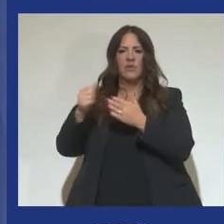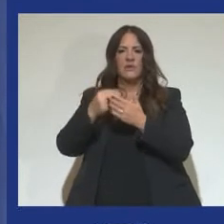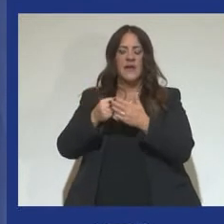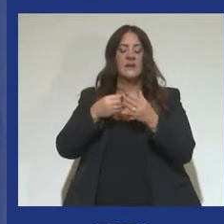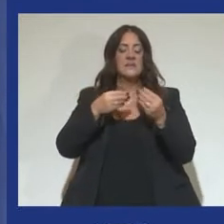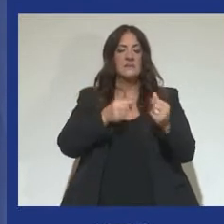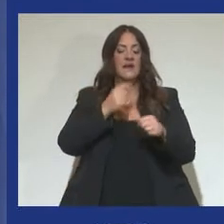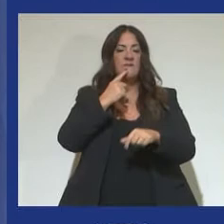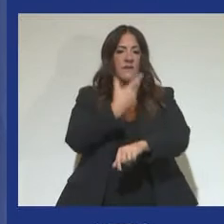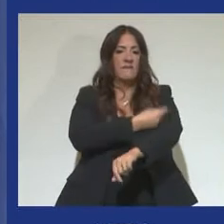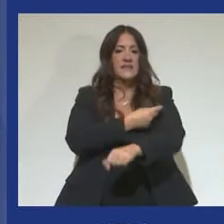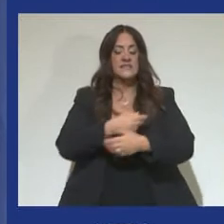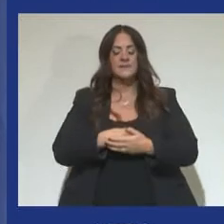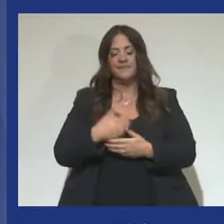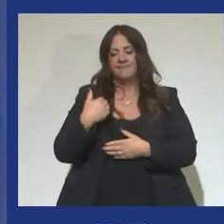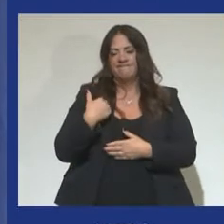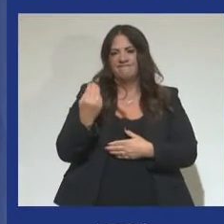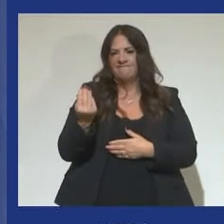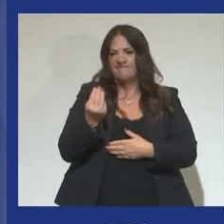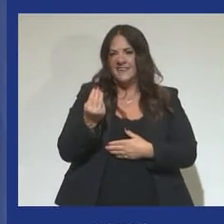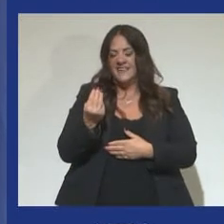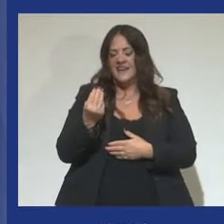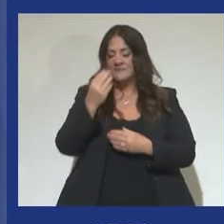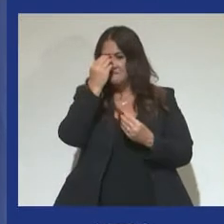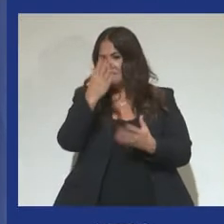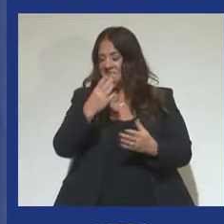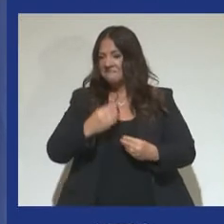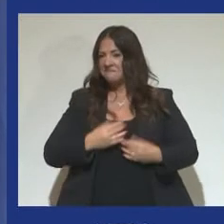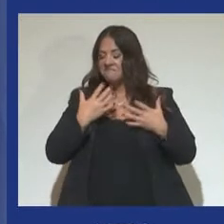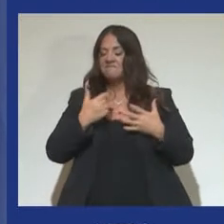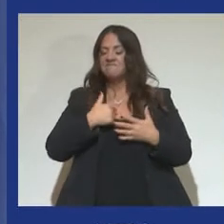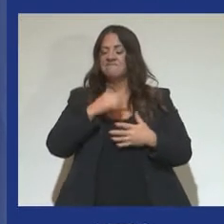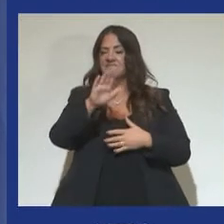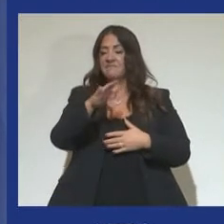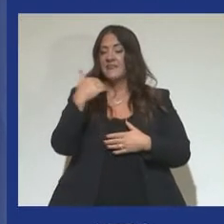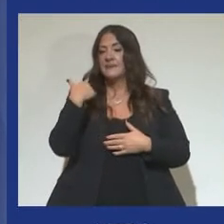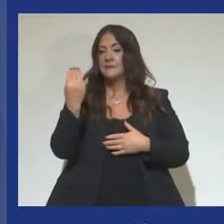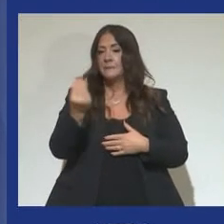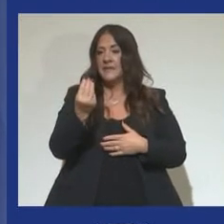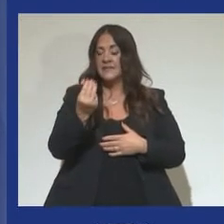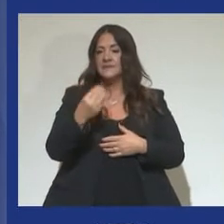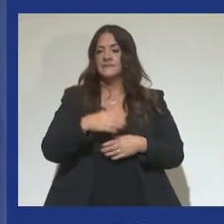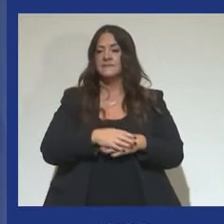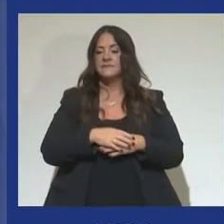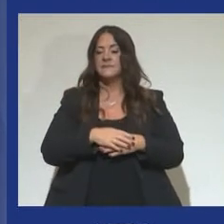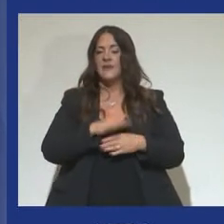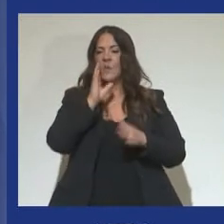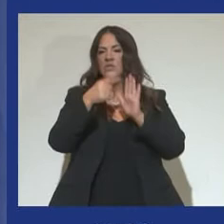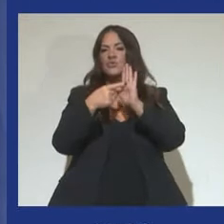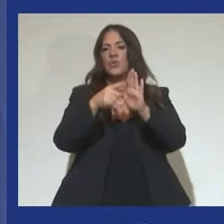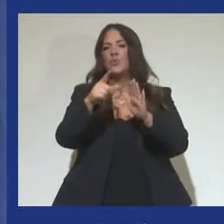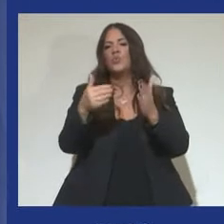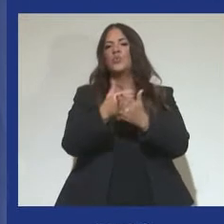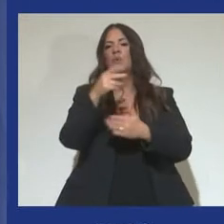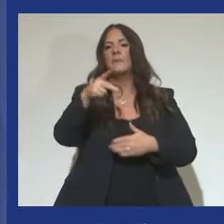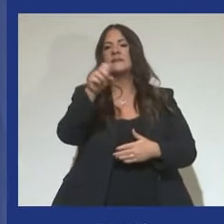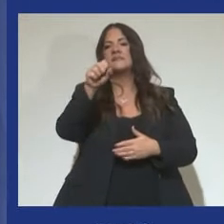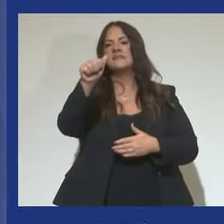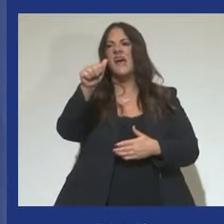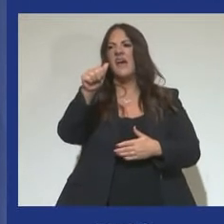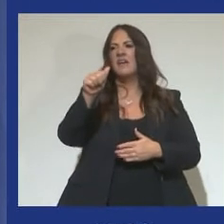vacunas el lunes usted me acaba de inspirar el lunes porque los tengo el lunes les mostraré